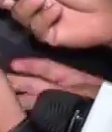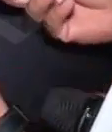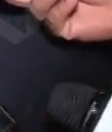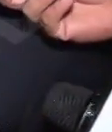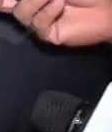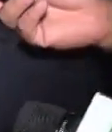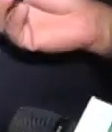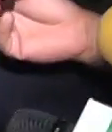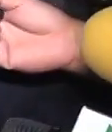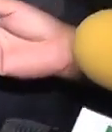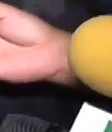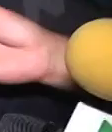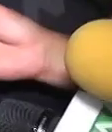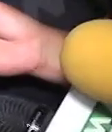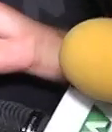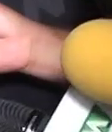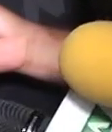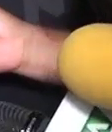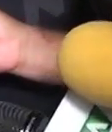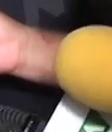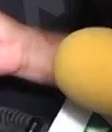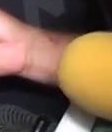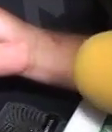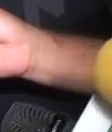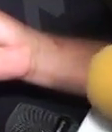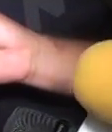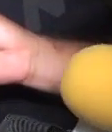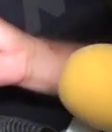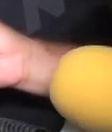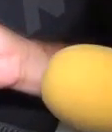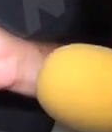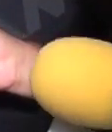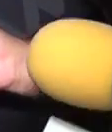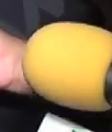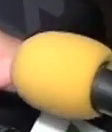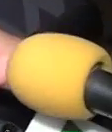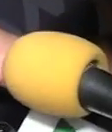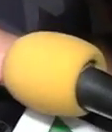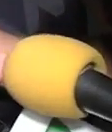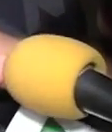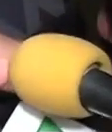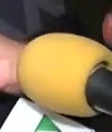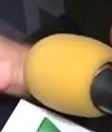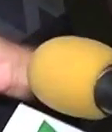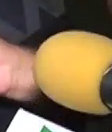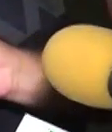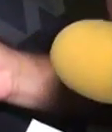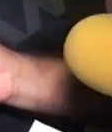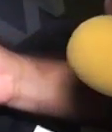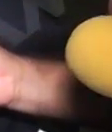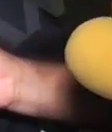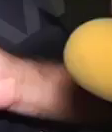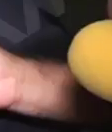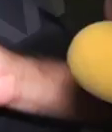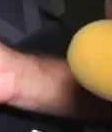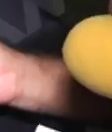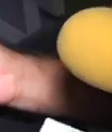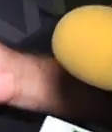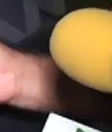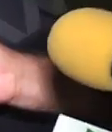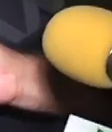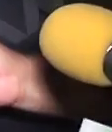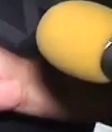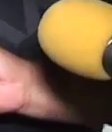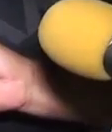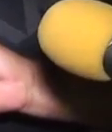días de campaña que restan podamos tener una contienda sí no en paz en donde lo que se